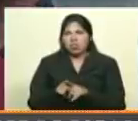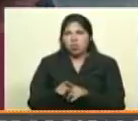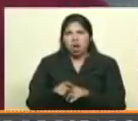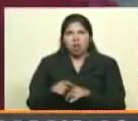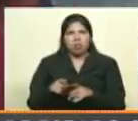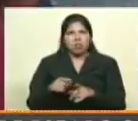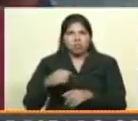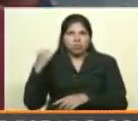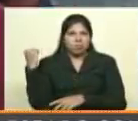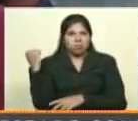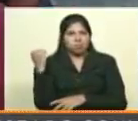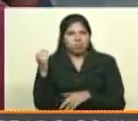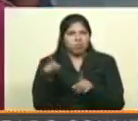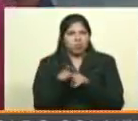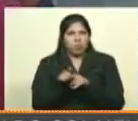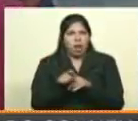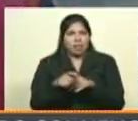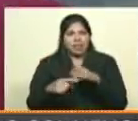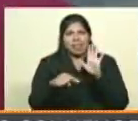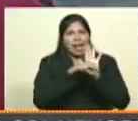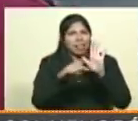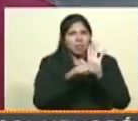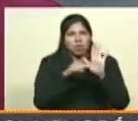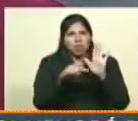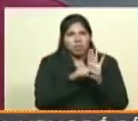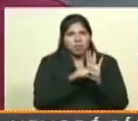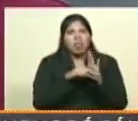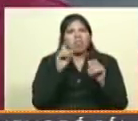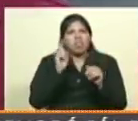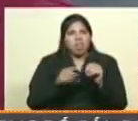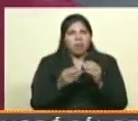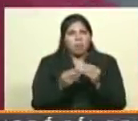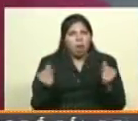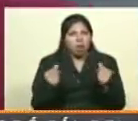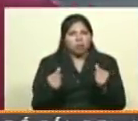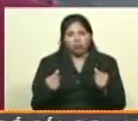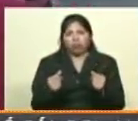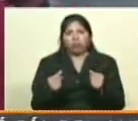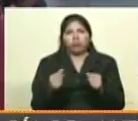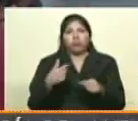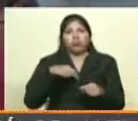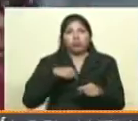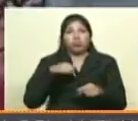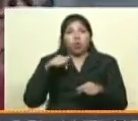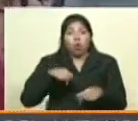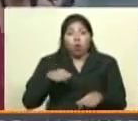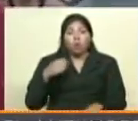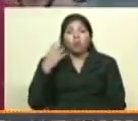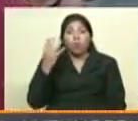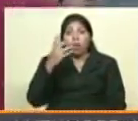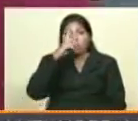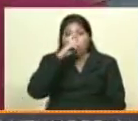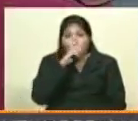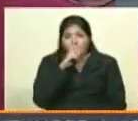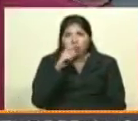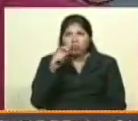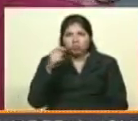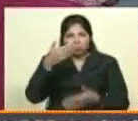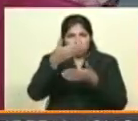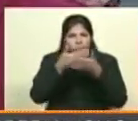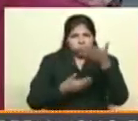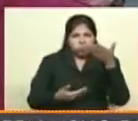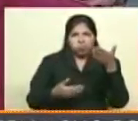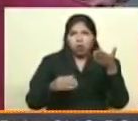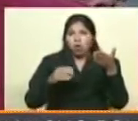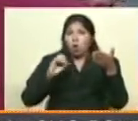inusual y extraordinaria. Nosotros hoy, a 4 años de ese decreto